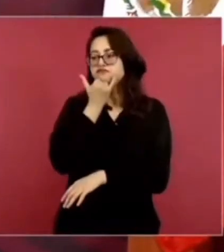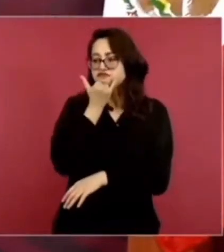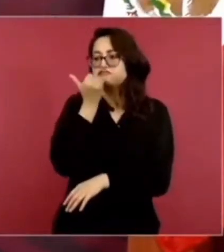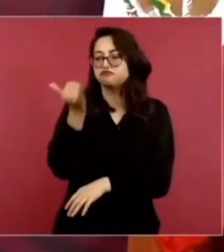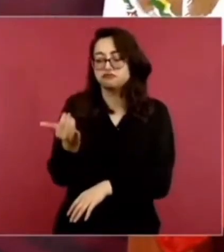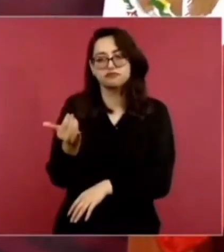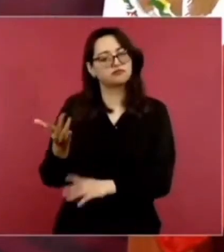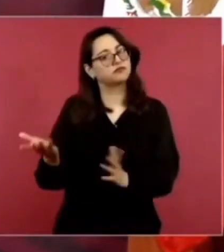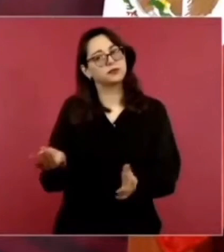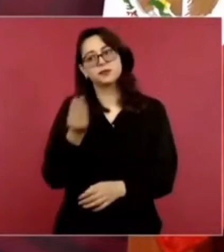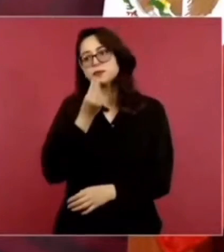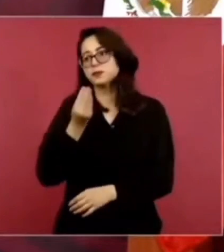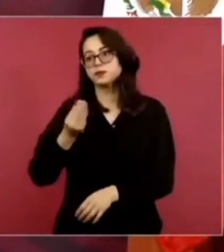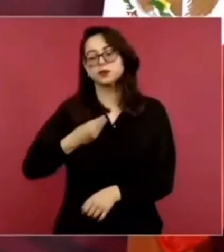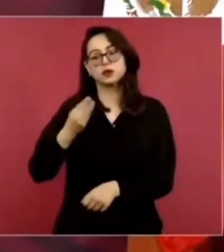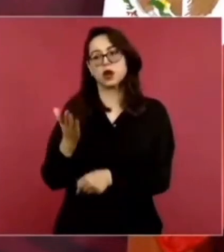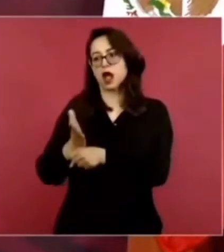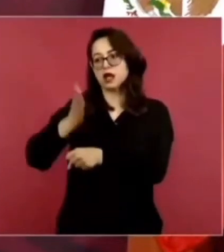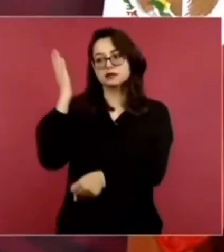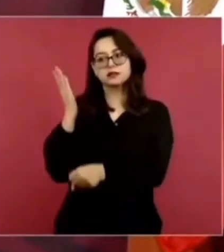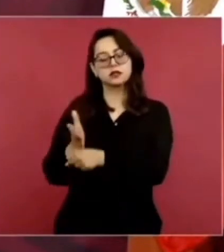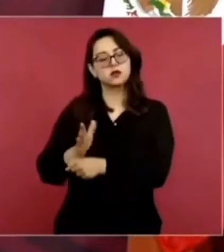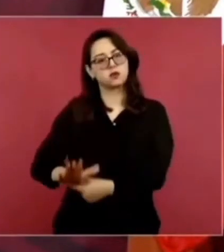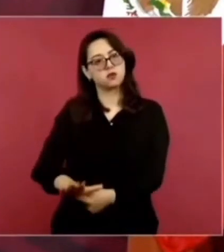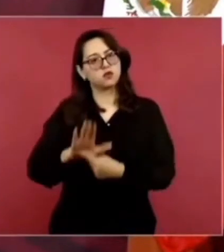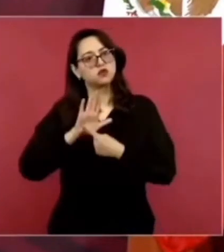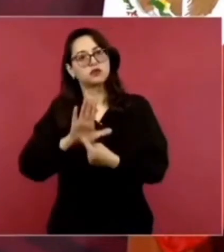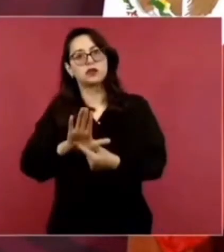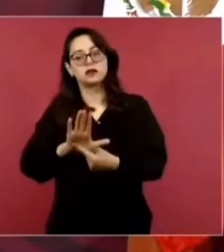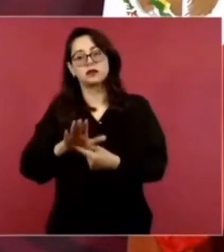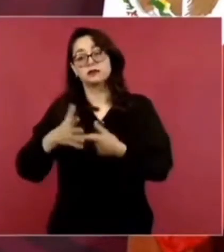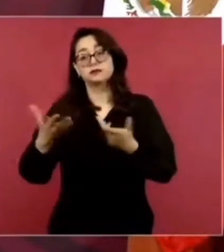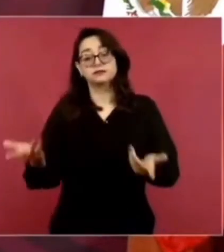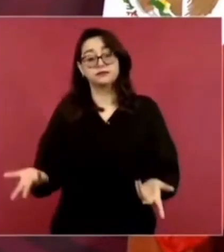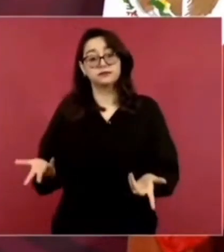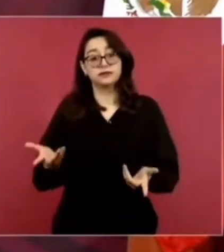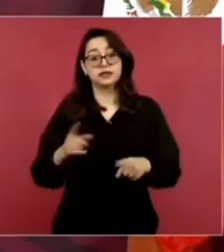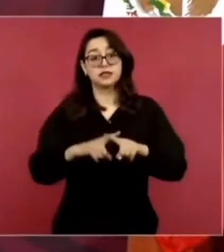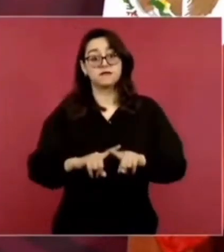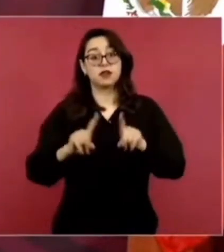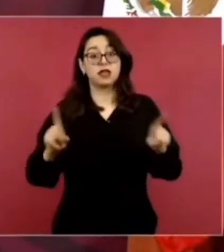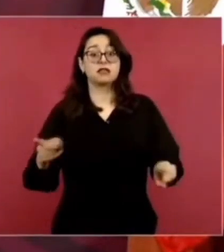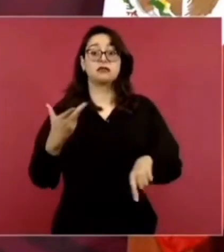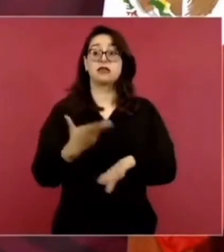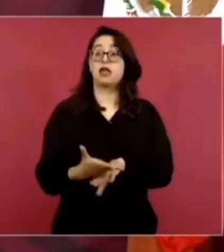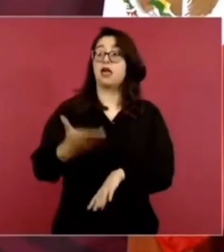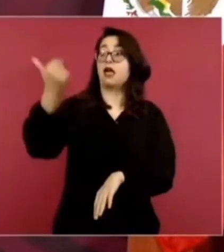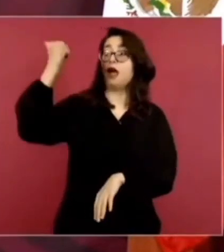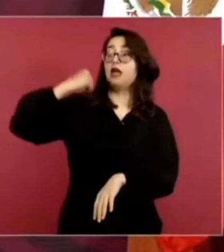que algunos elementos, no el ejército,